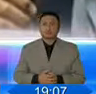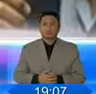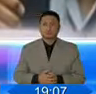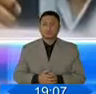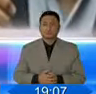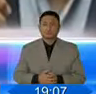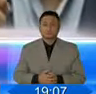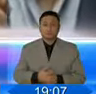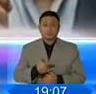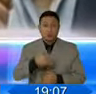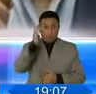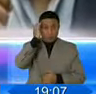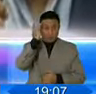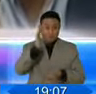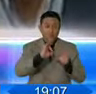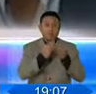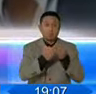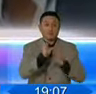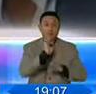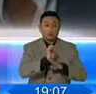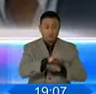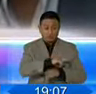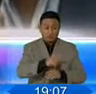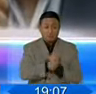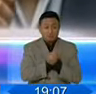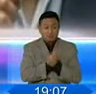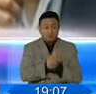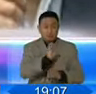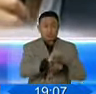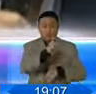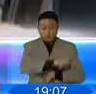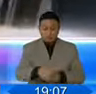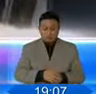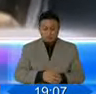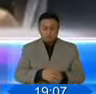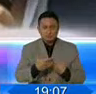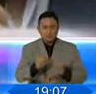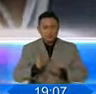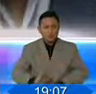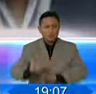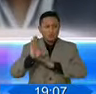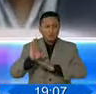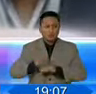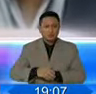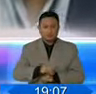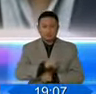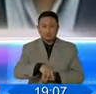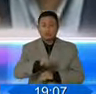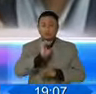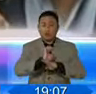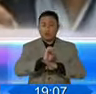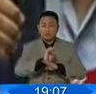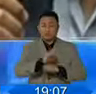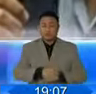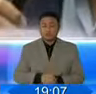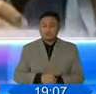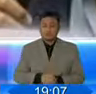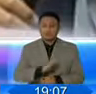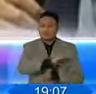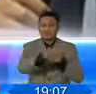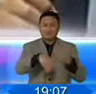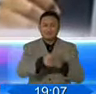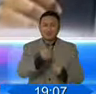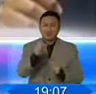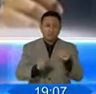la familia ecuatoriana y como queremos a los ecuatorianos y tenemos compromiso con nuestra patria, con el Ecuador, con todos